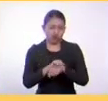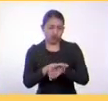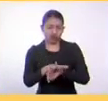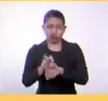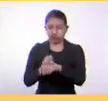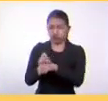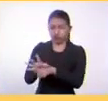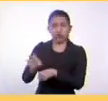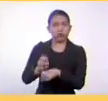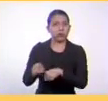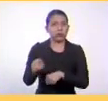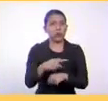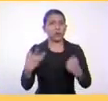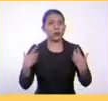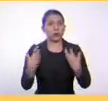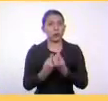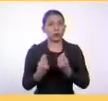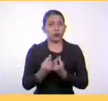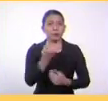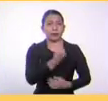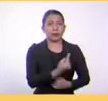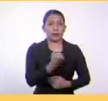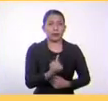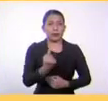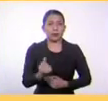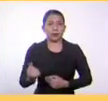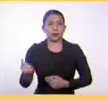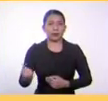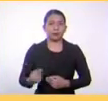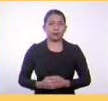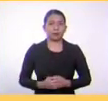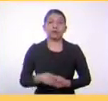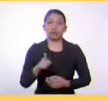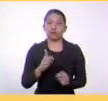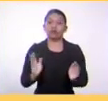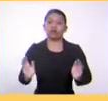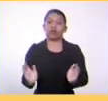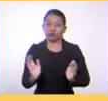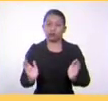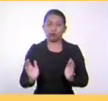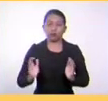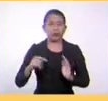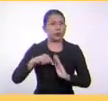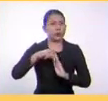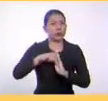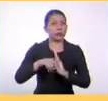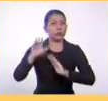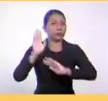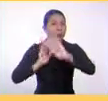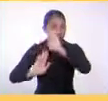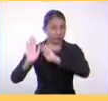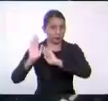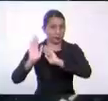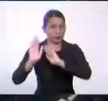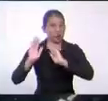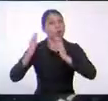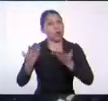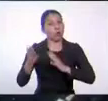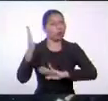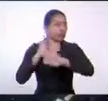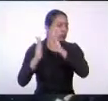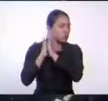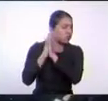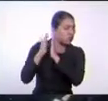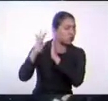a la sociedad y a los individuos. Han cultivado profundamente el cuento y la novela. Sin